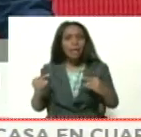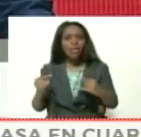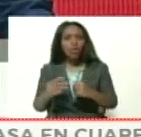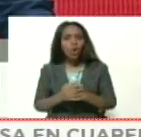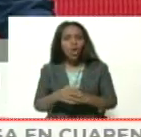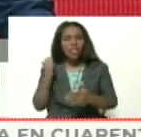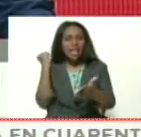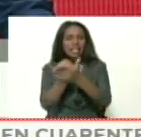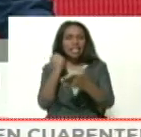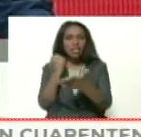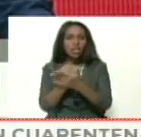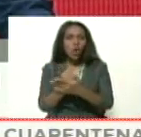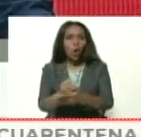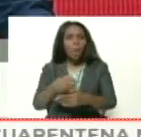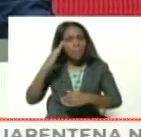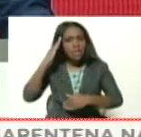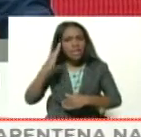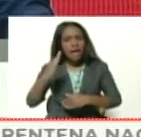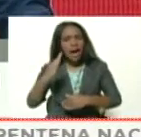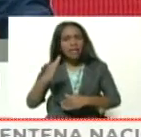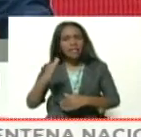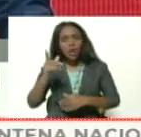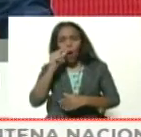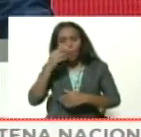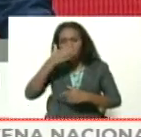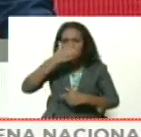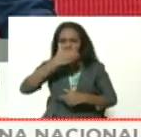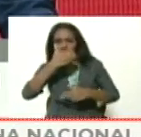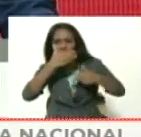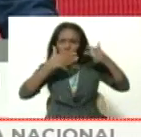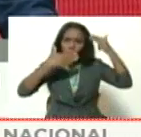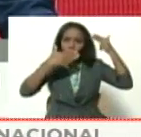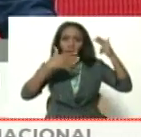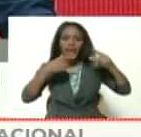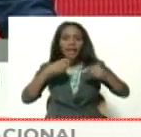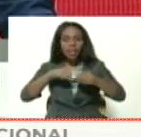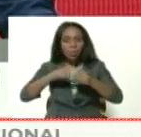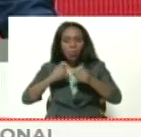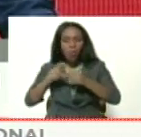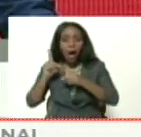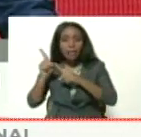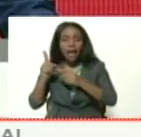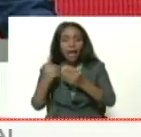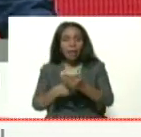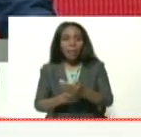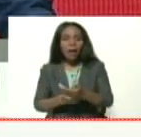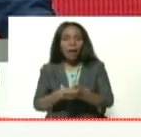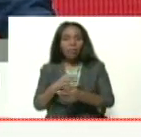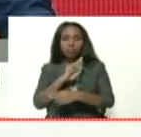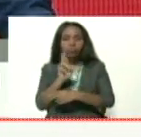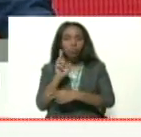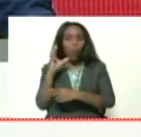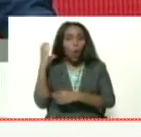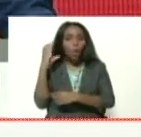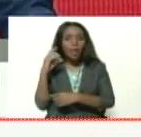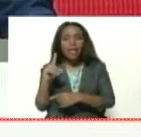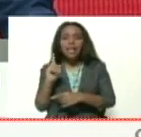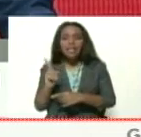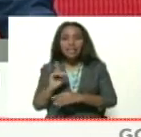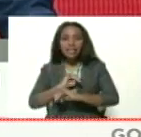de asesinos, paramilitares, mercenarios y desertores en la hermana República de Colombia, y que se detenga